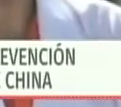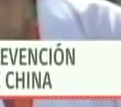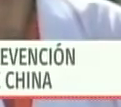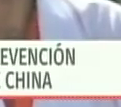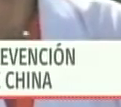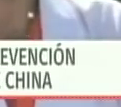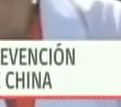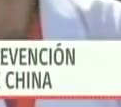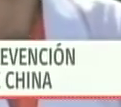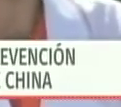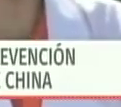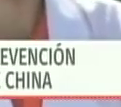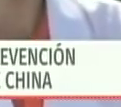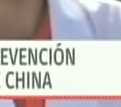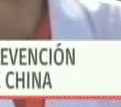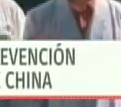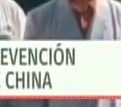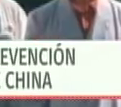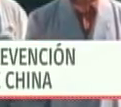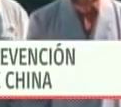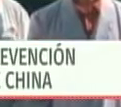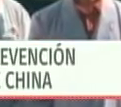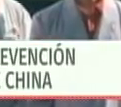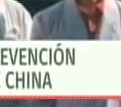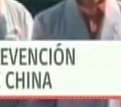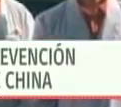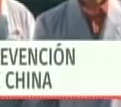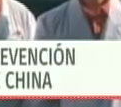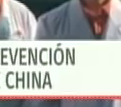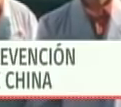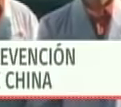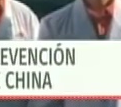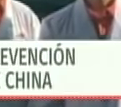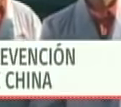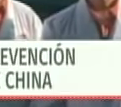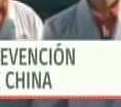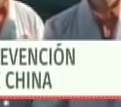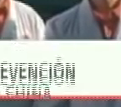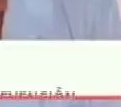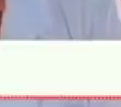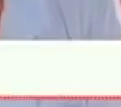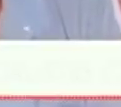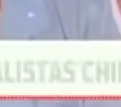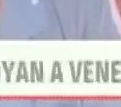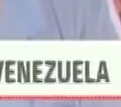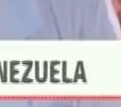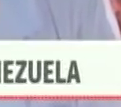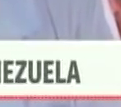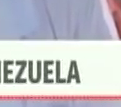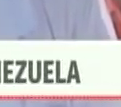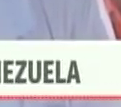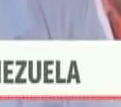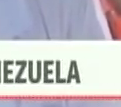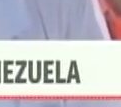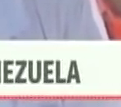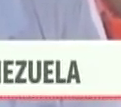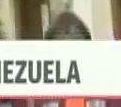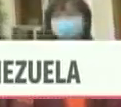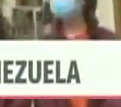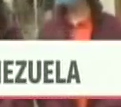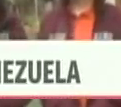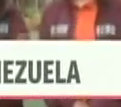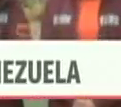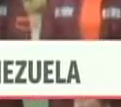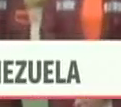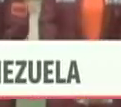cuarentena es la medida más eficaz para cortar la cadena de contagio. La vida es más prioritaria, que estamos junto a ustedes para vencer la